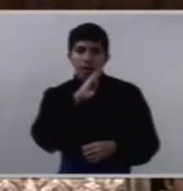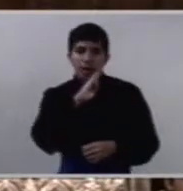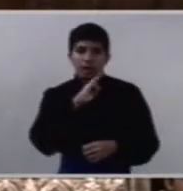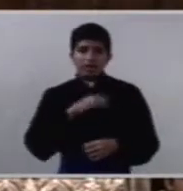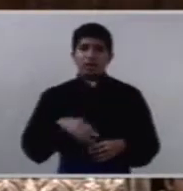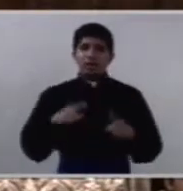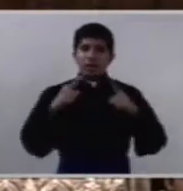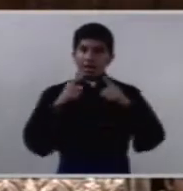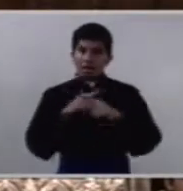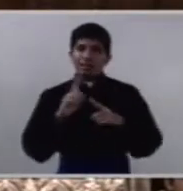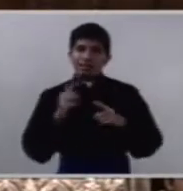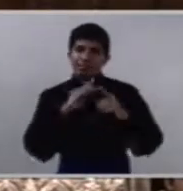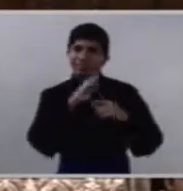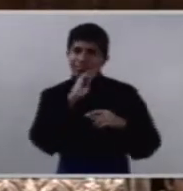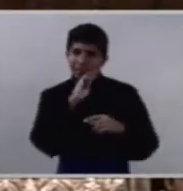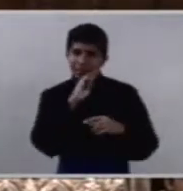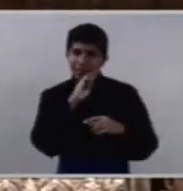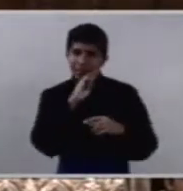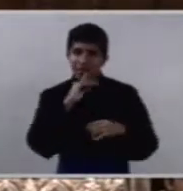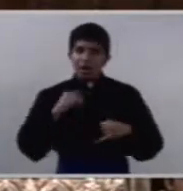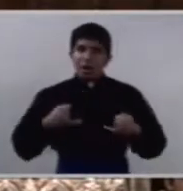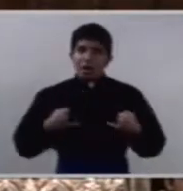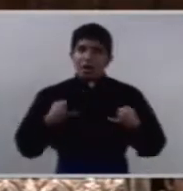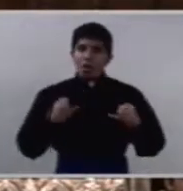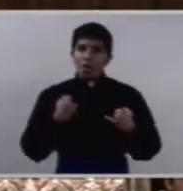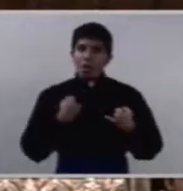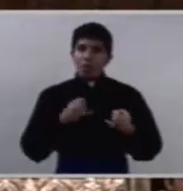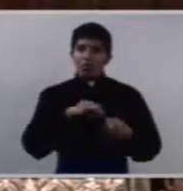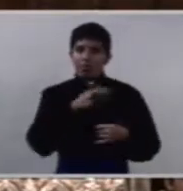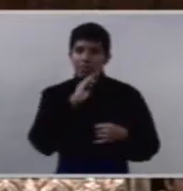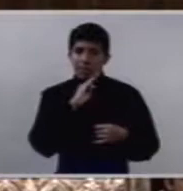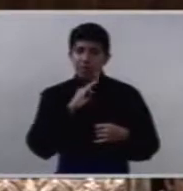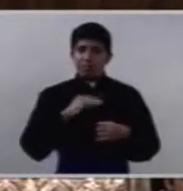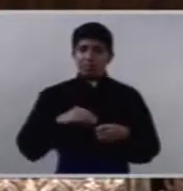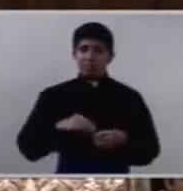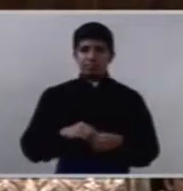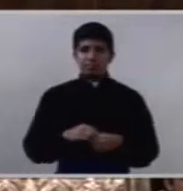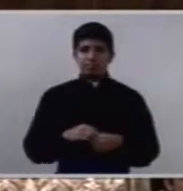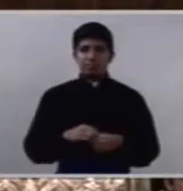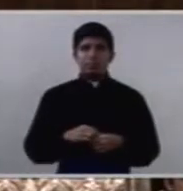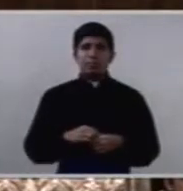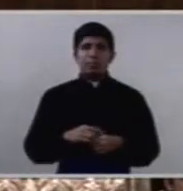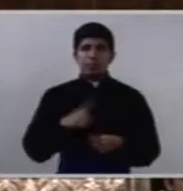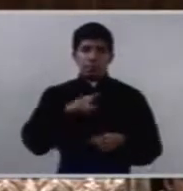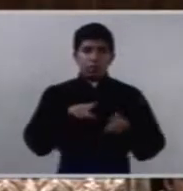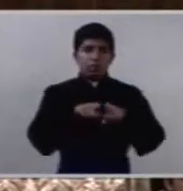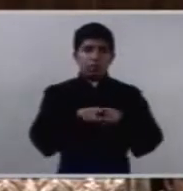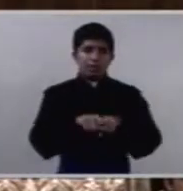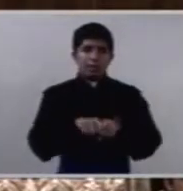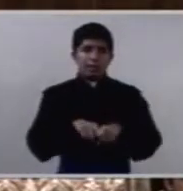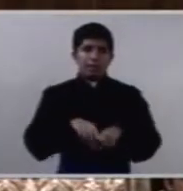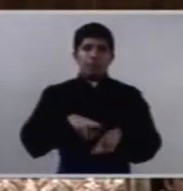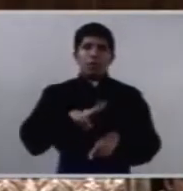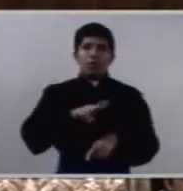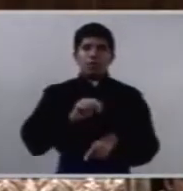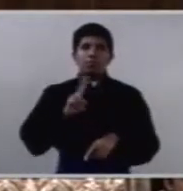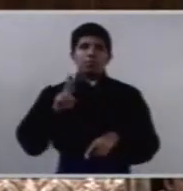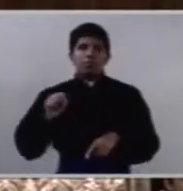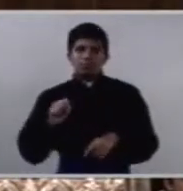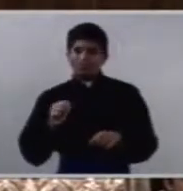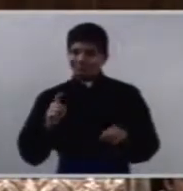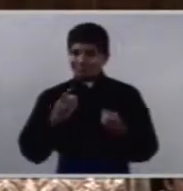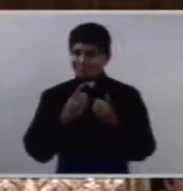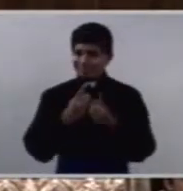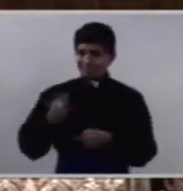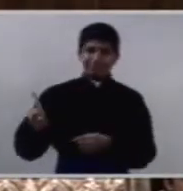cada joven es madre para sus hermanos, y que nadie puede ser indiferente